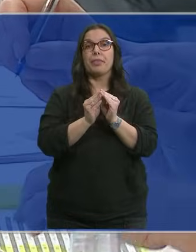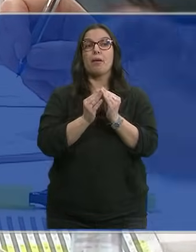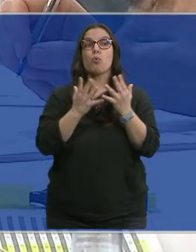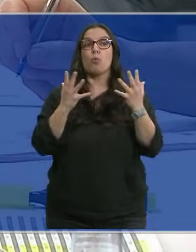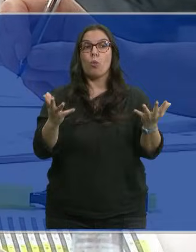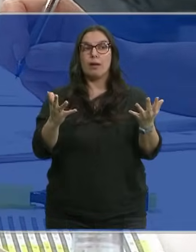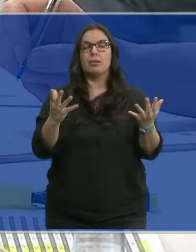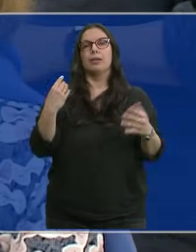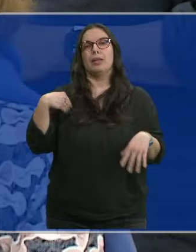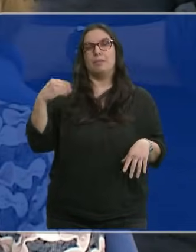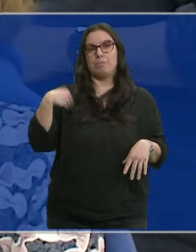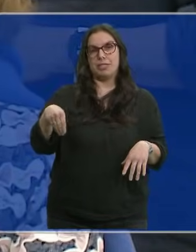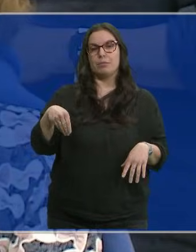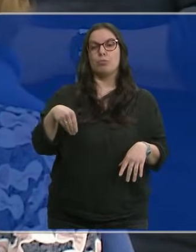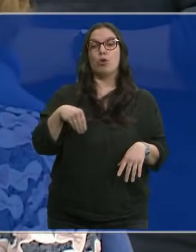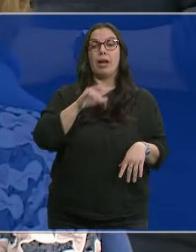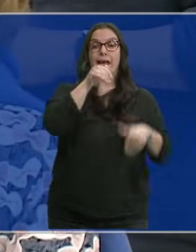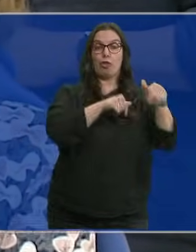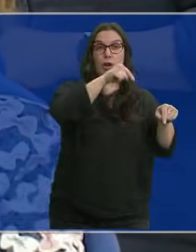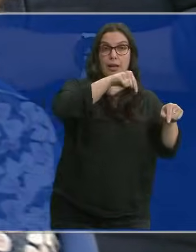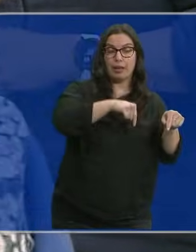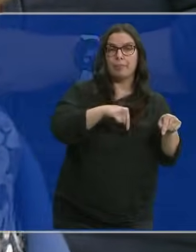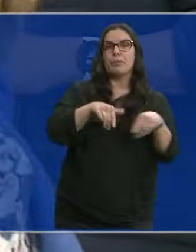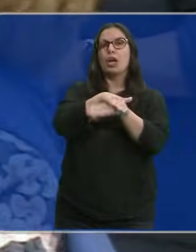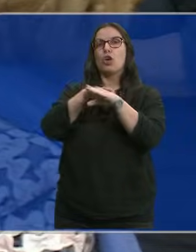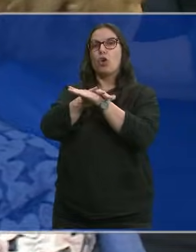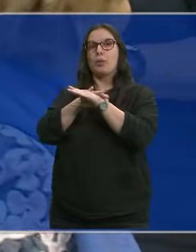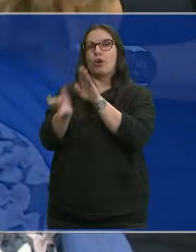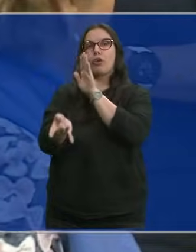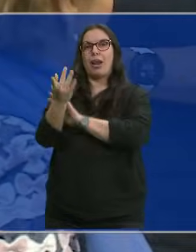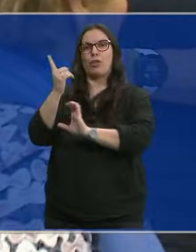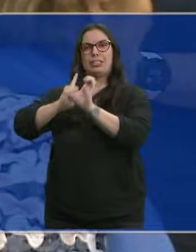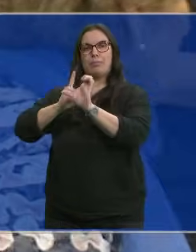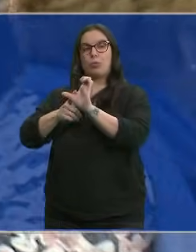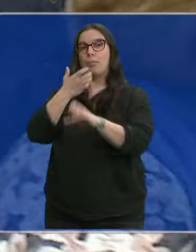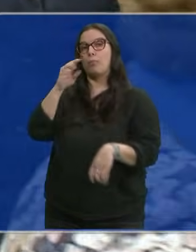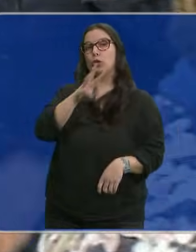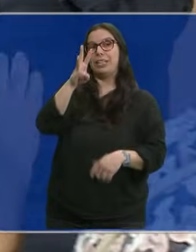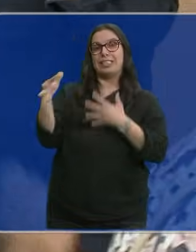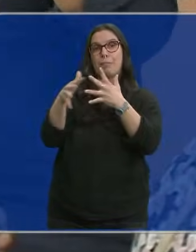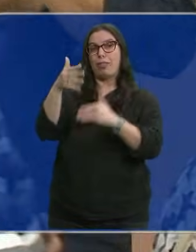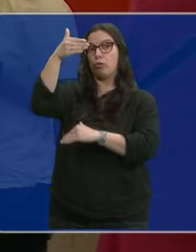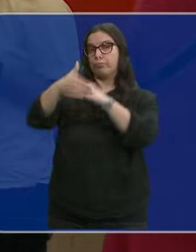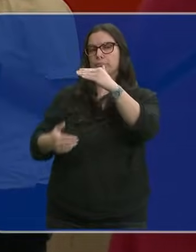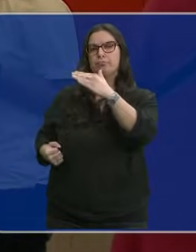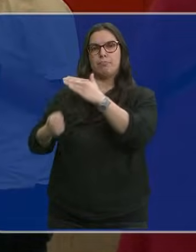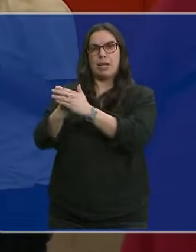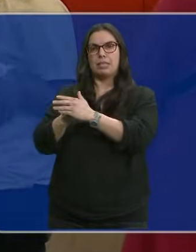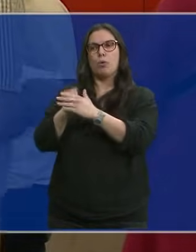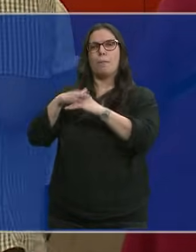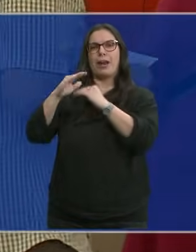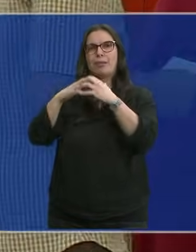nuestras elecciones va a ser la conformación de los gobiernos autonómicos pendientes. Por ejemplo, en Extremadura, el 3 de marzo, como muy tarde, será el